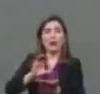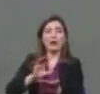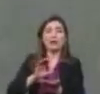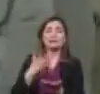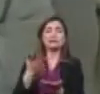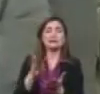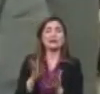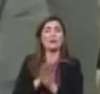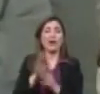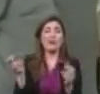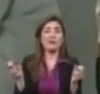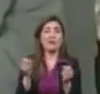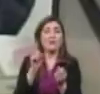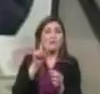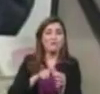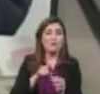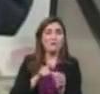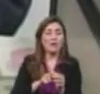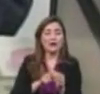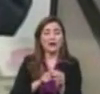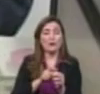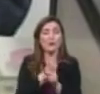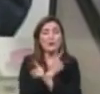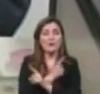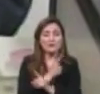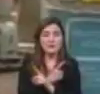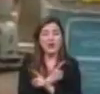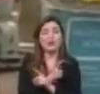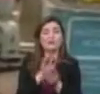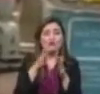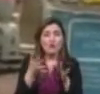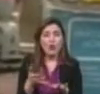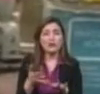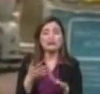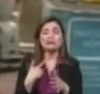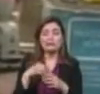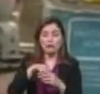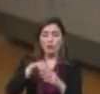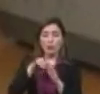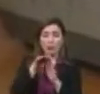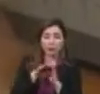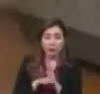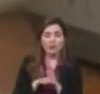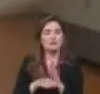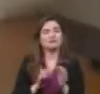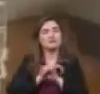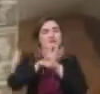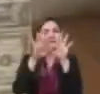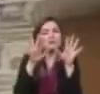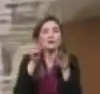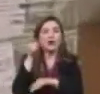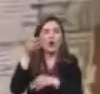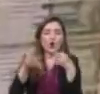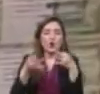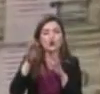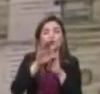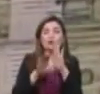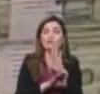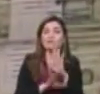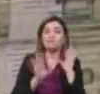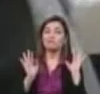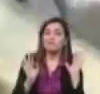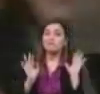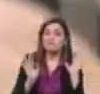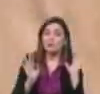invalidez, vejez y muerte, lo cual generó una descapitalización de este fondo. Aún no está claro si la sentencia de la Corte en este caso